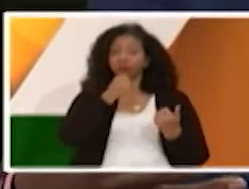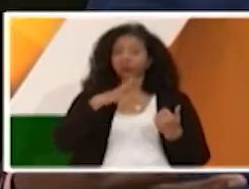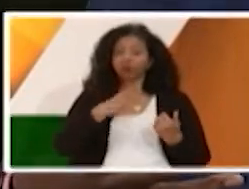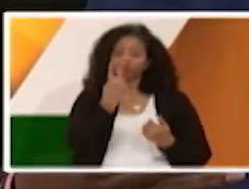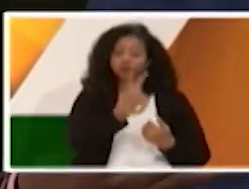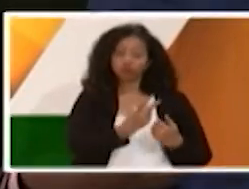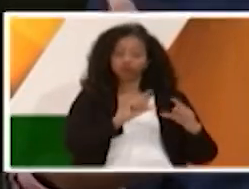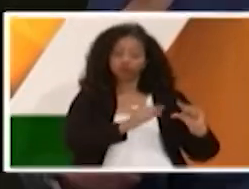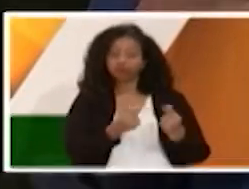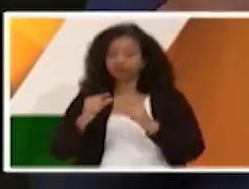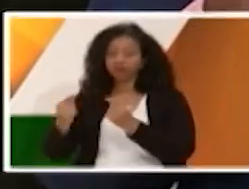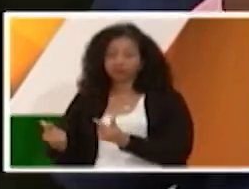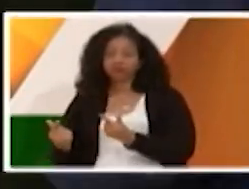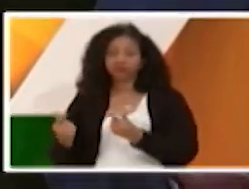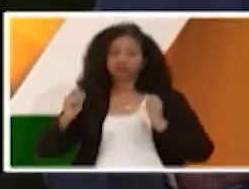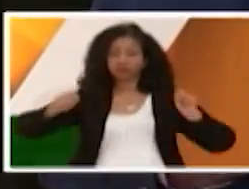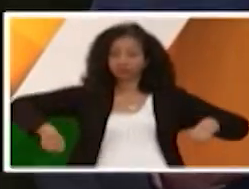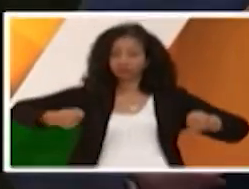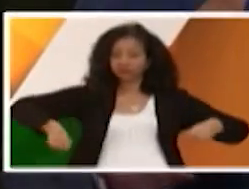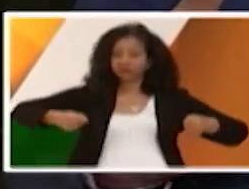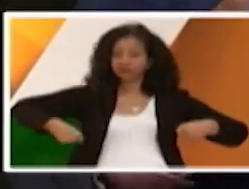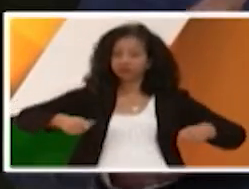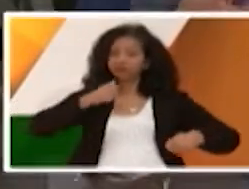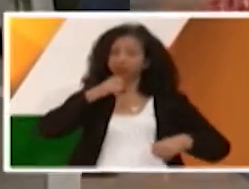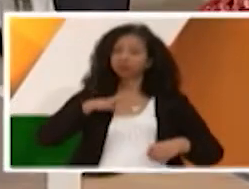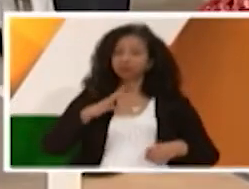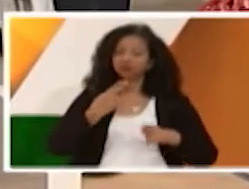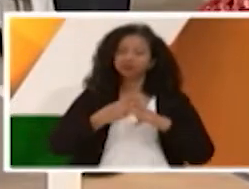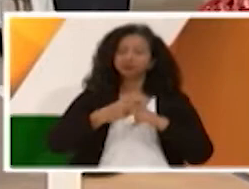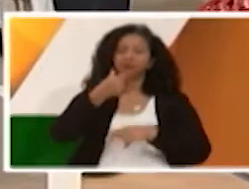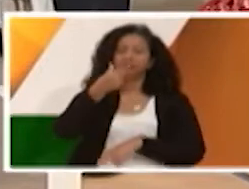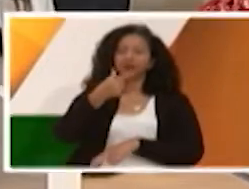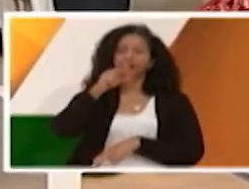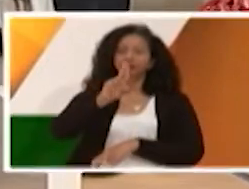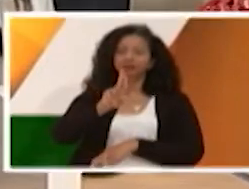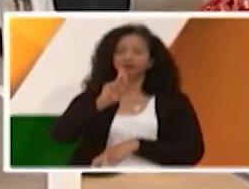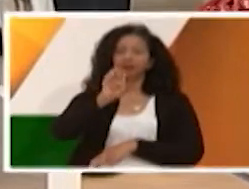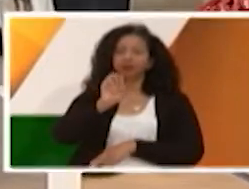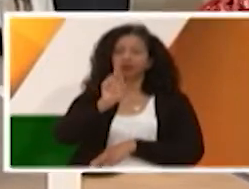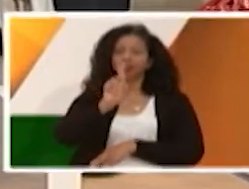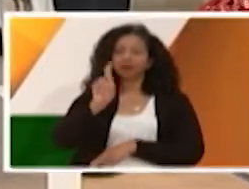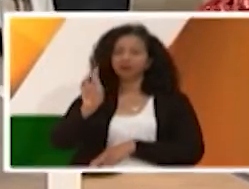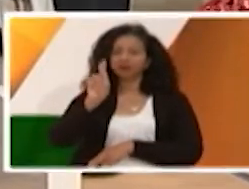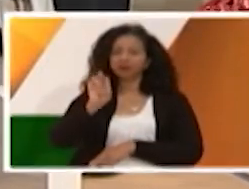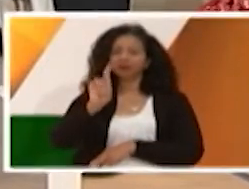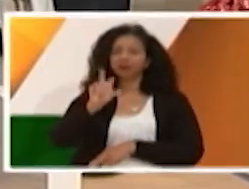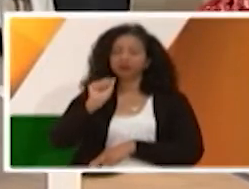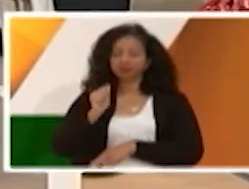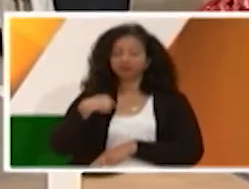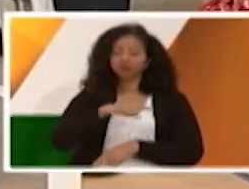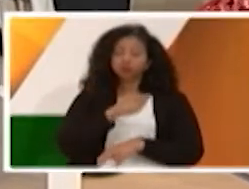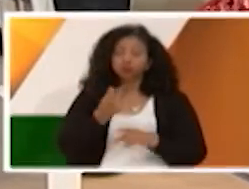equipos, que y ya son varios equipos, y estamos promoviendo también un torneo de baloncesto con personas